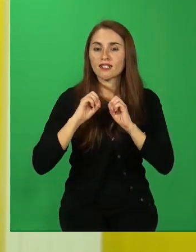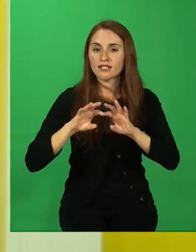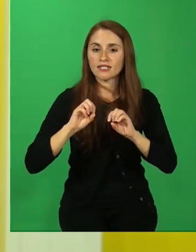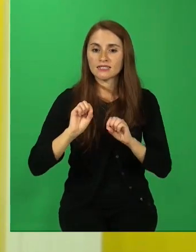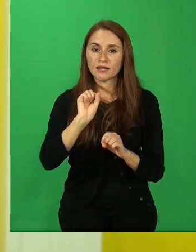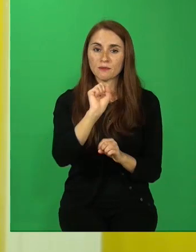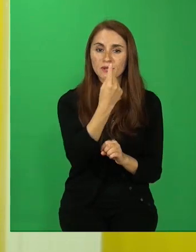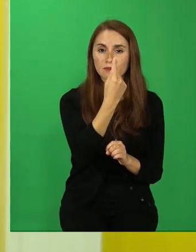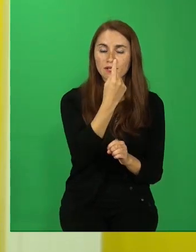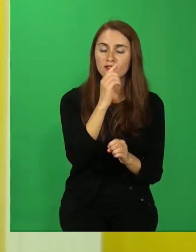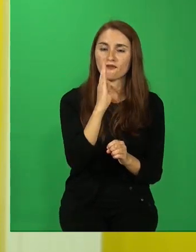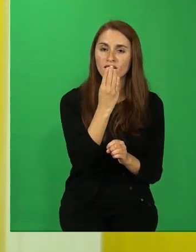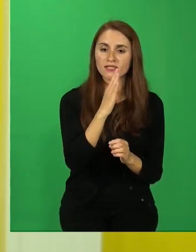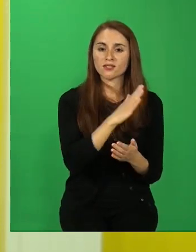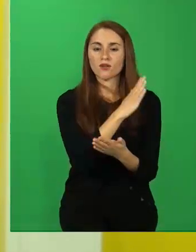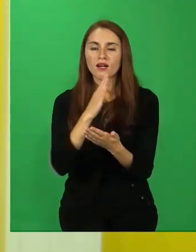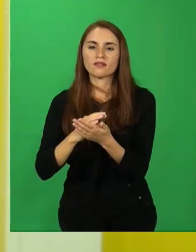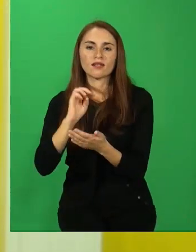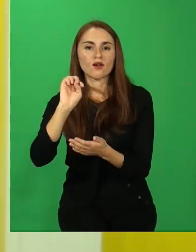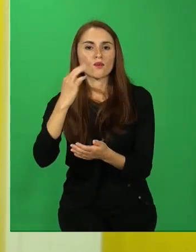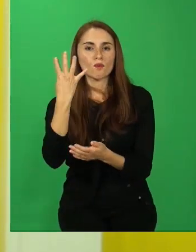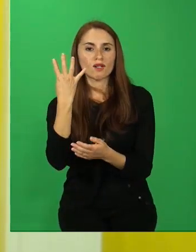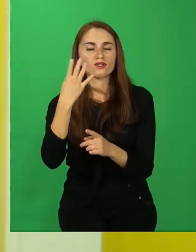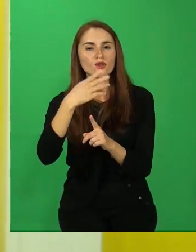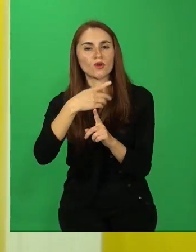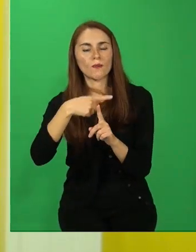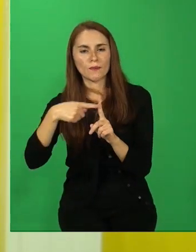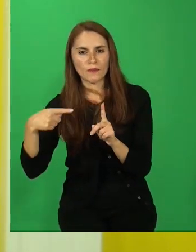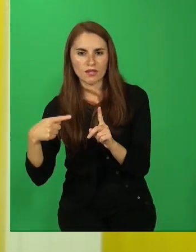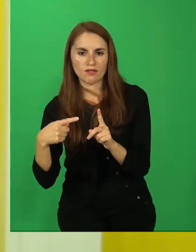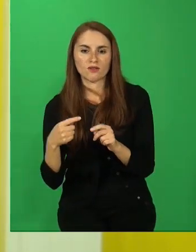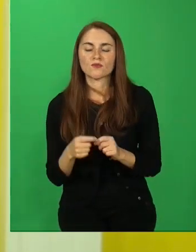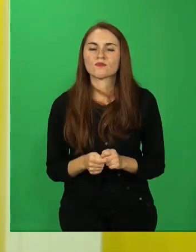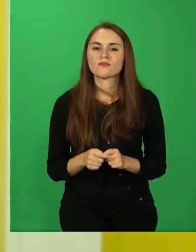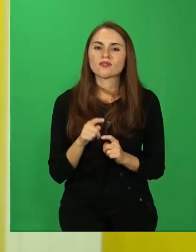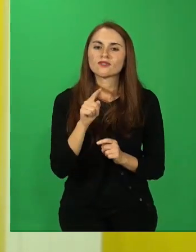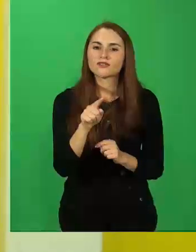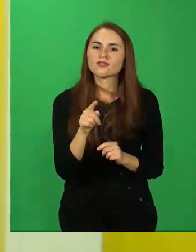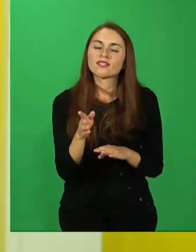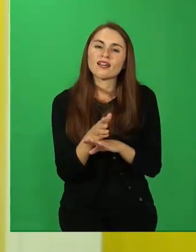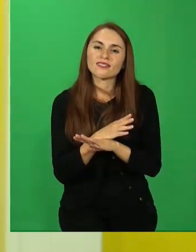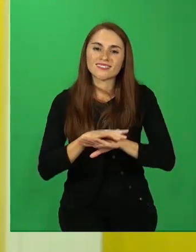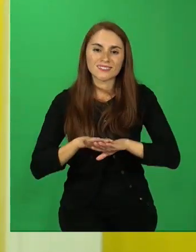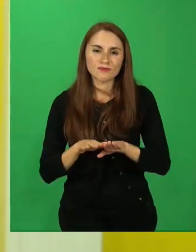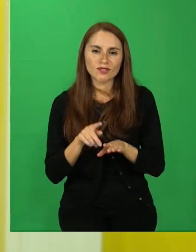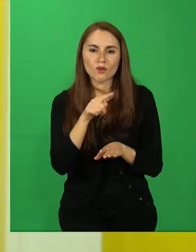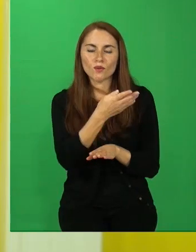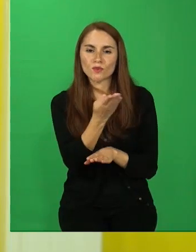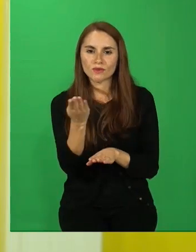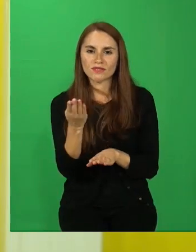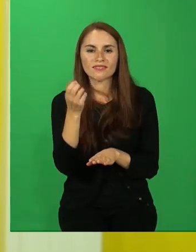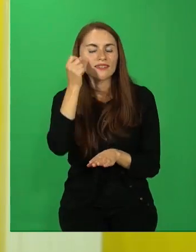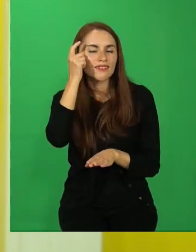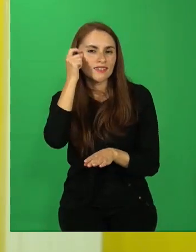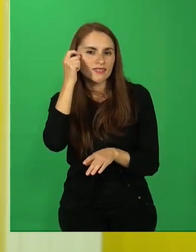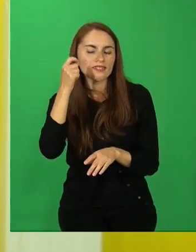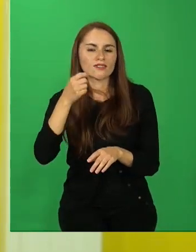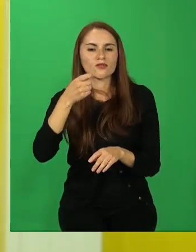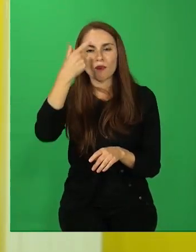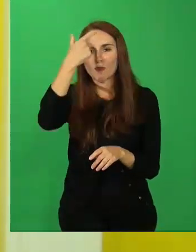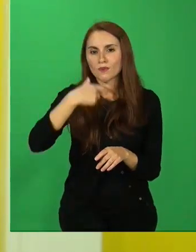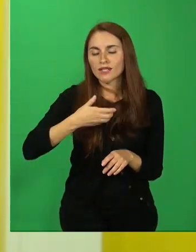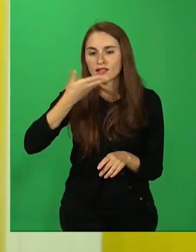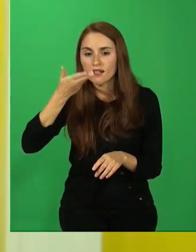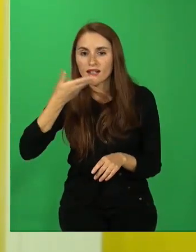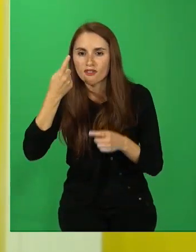a cuarto medio. Antes de finalizar mi clase, espero que les quede muy claro cuáles son los tipos de narrador y las